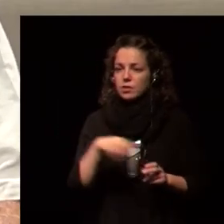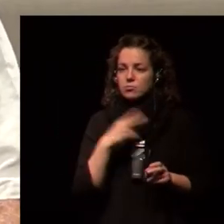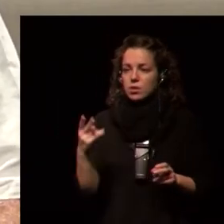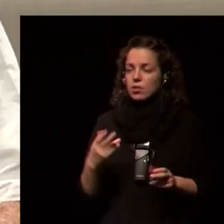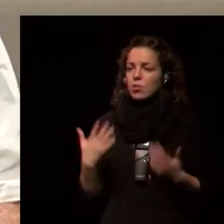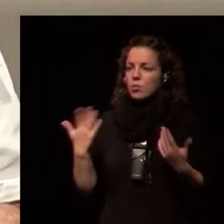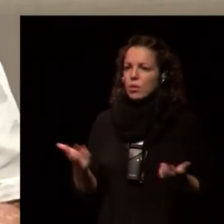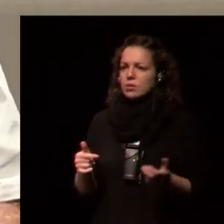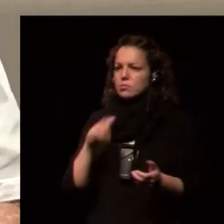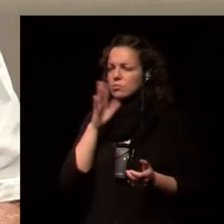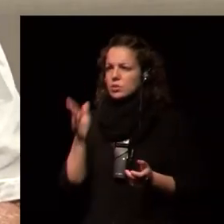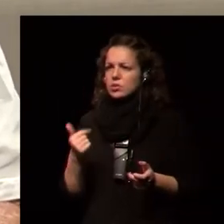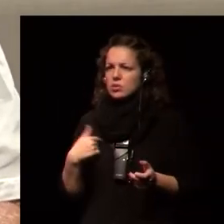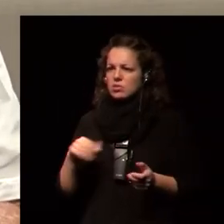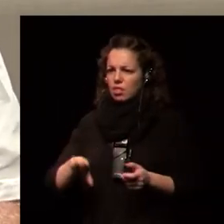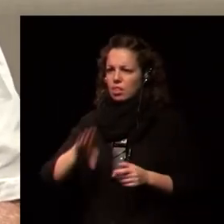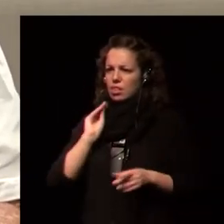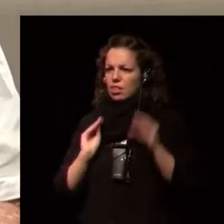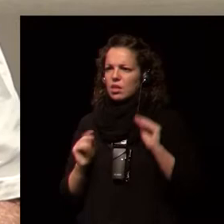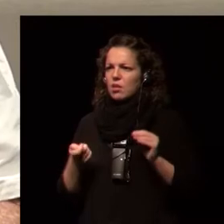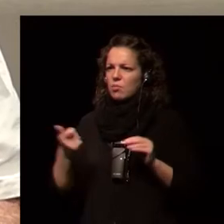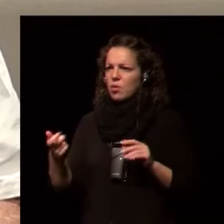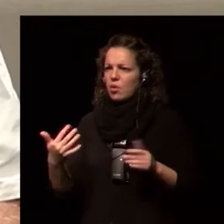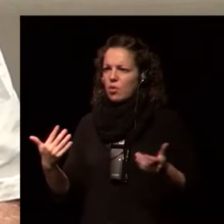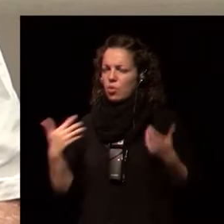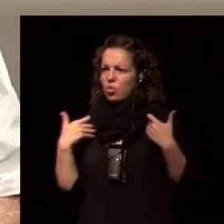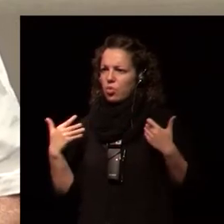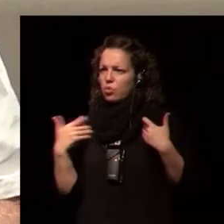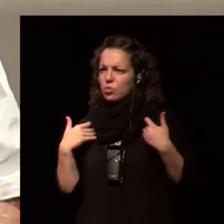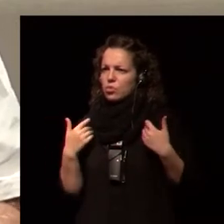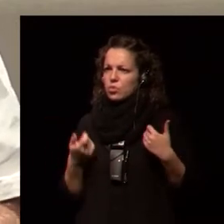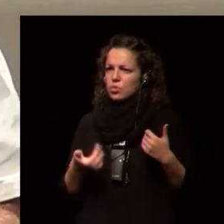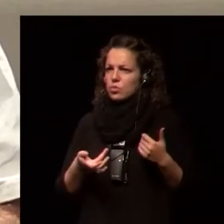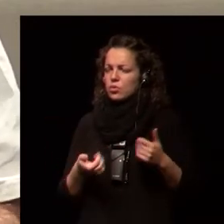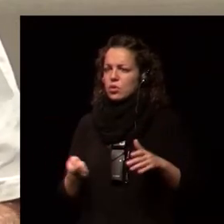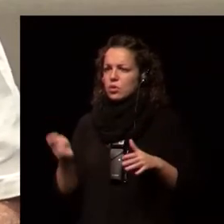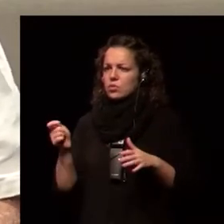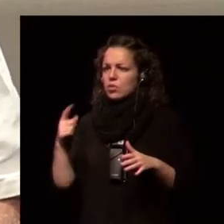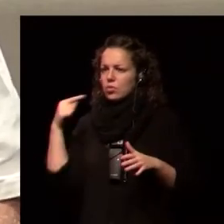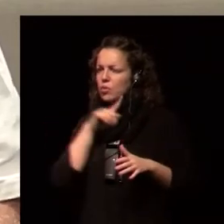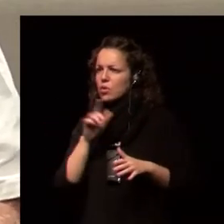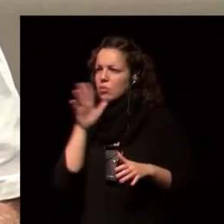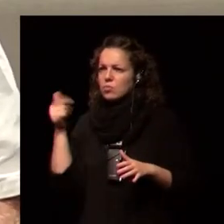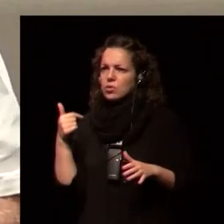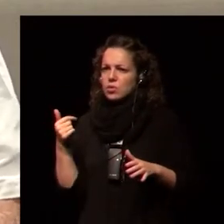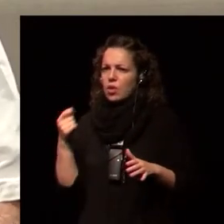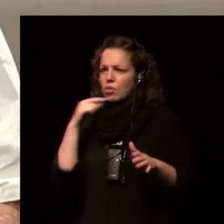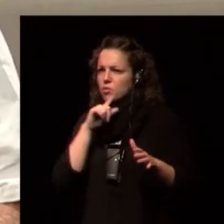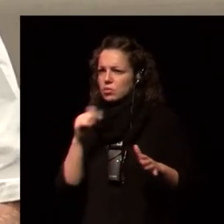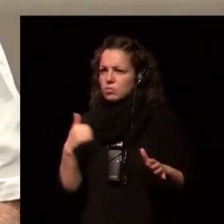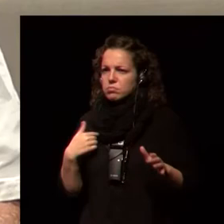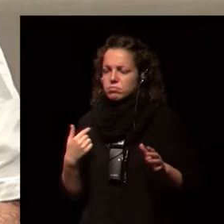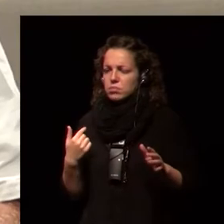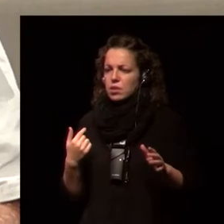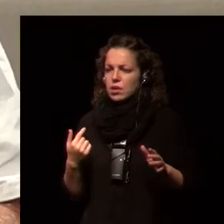una comprensión dolorosa tras mi romanticismo, mi ingenuidad, que, claro, dolorosamente me